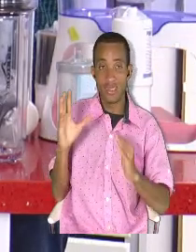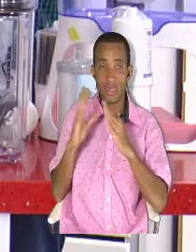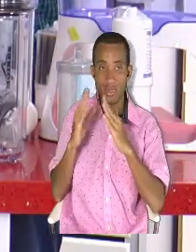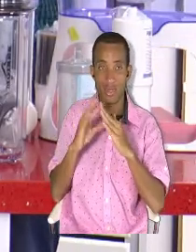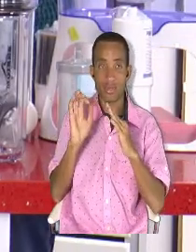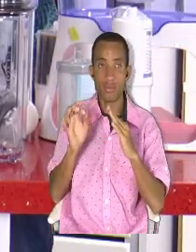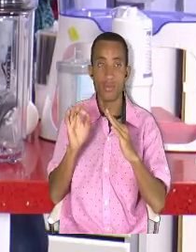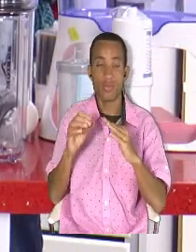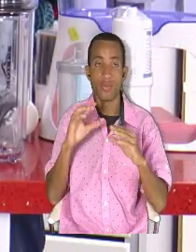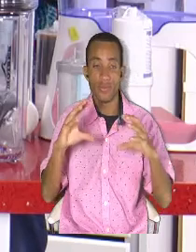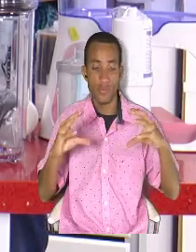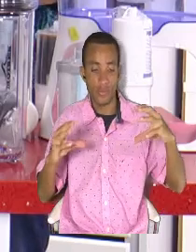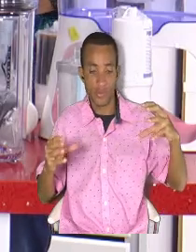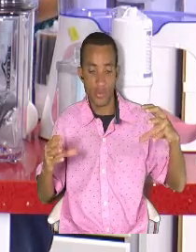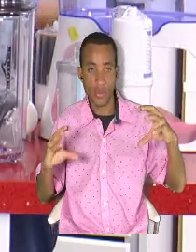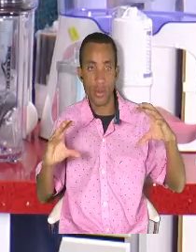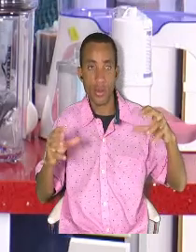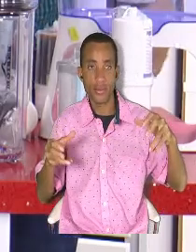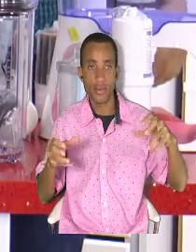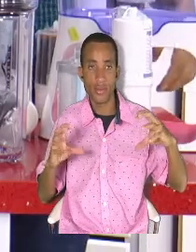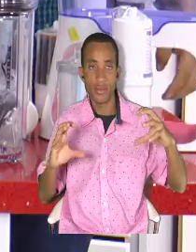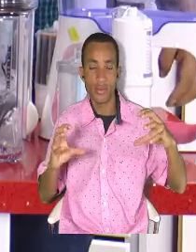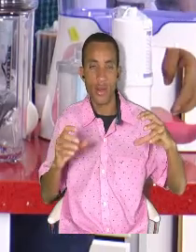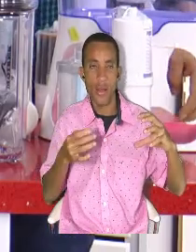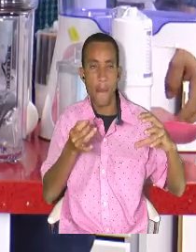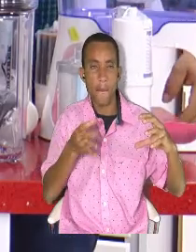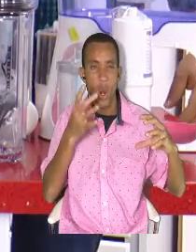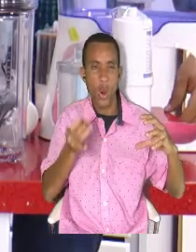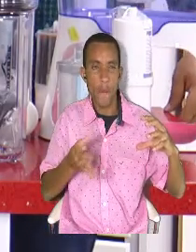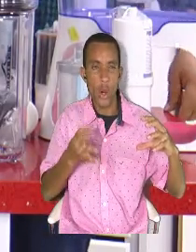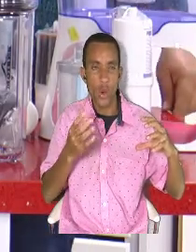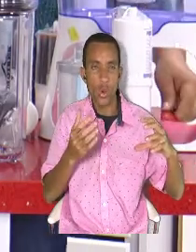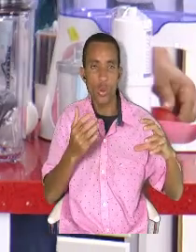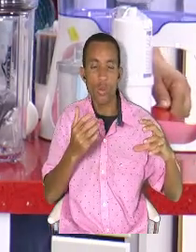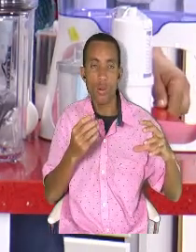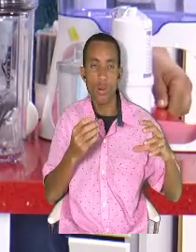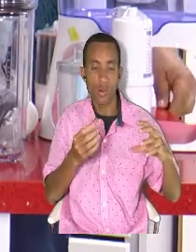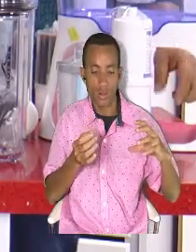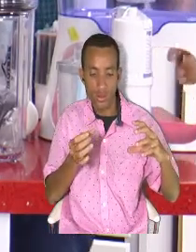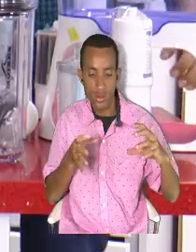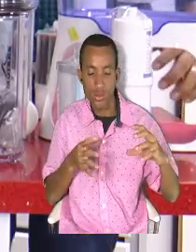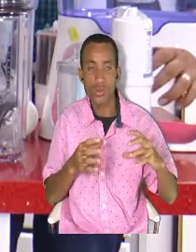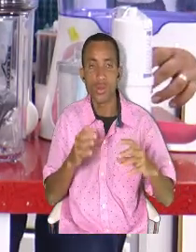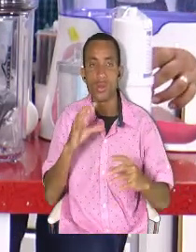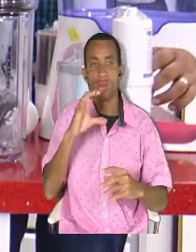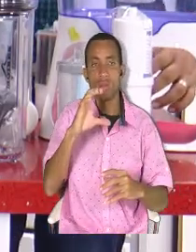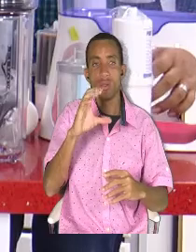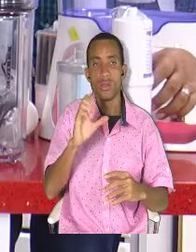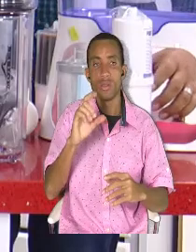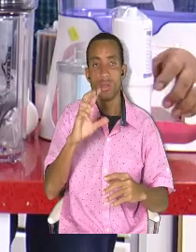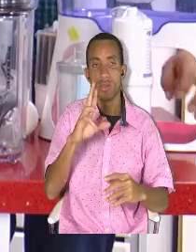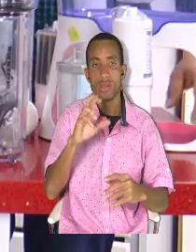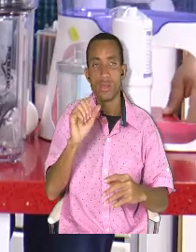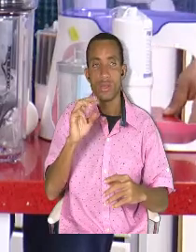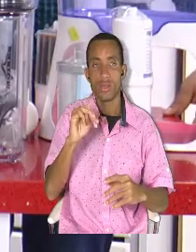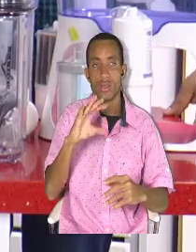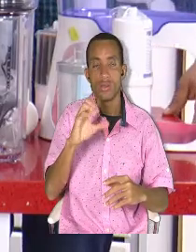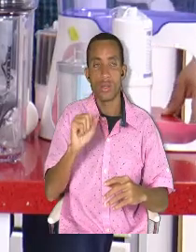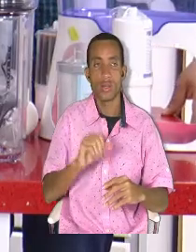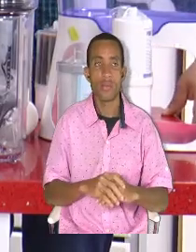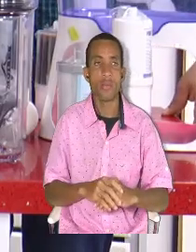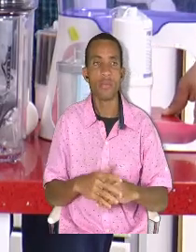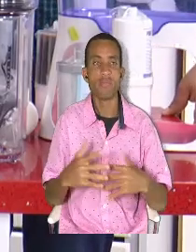De cerámica. Sí, claro. Bueno, Miguel, ¿y qué es un filtro? ¿Qué es un filtro de agua? Mientras tanto yo voy aquí cocinando, mientras tanto usted me está explicando a la gente bonita Barranca,